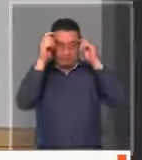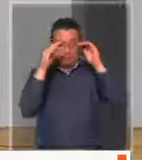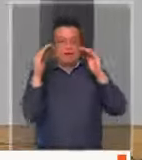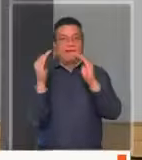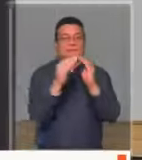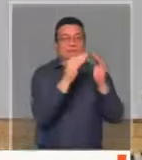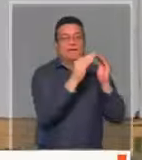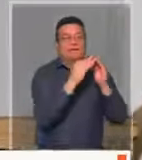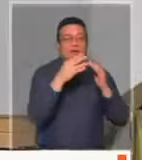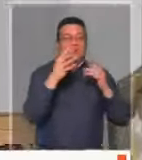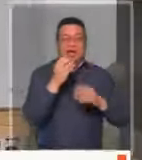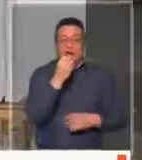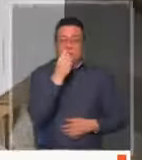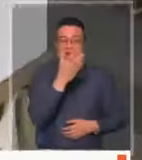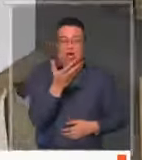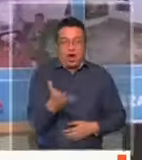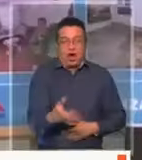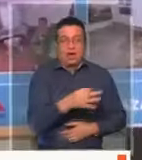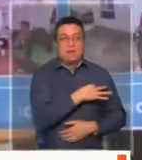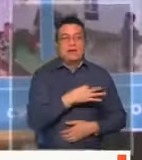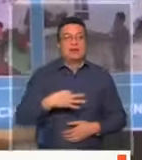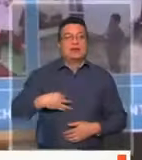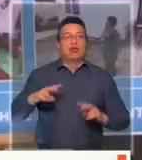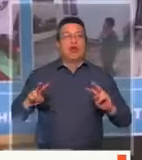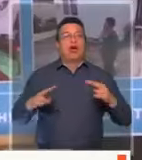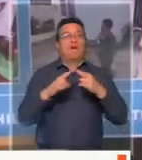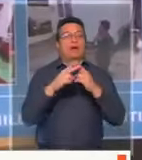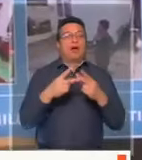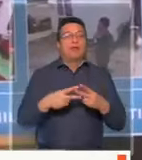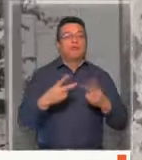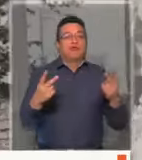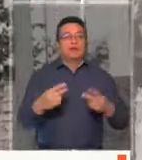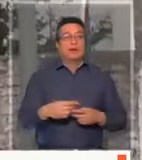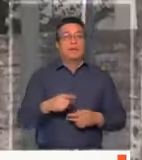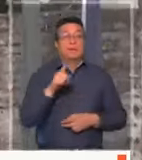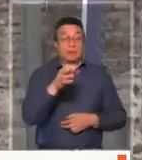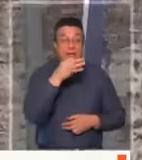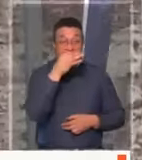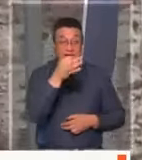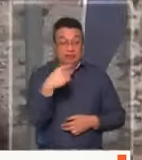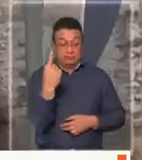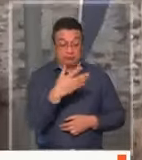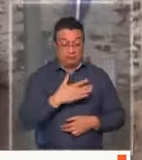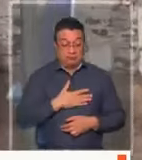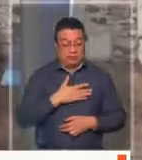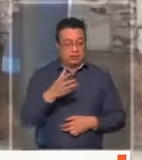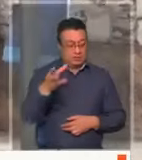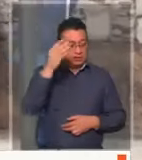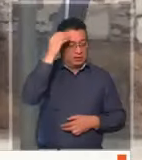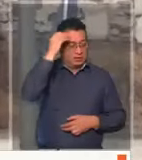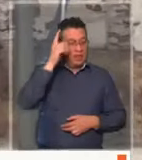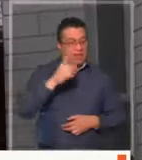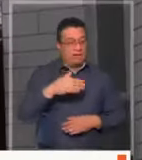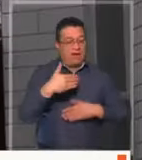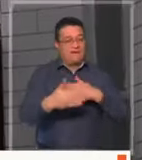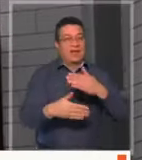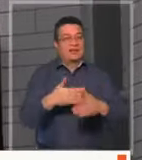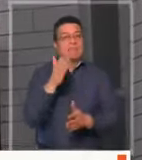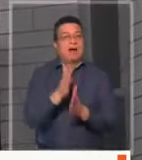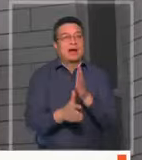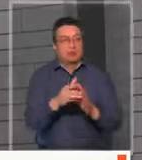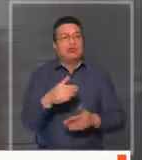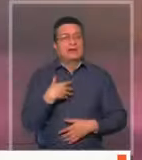industrializadas anunciadas hoy por el Ministerio de Obras Públicas. Usted me dice que nosotros consideramos que debiéramos avanzar más rápido. Nosotros queremos avanzar